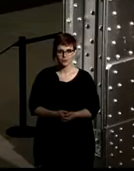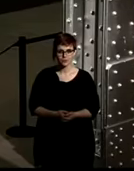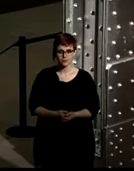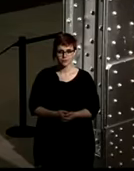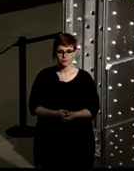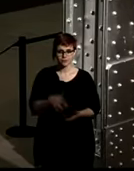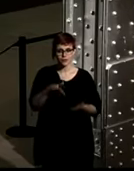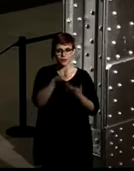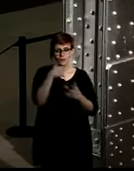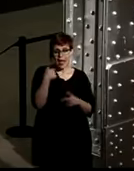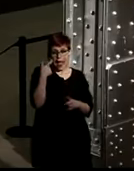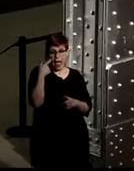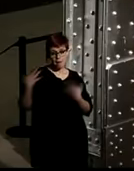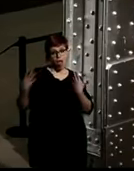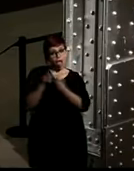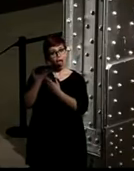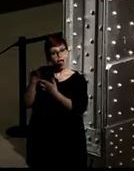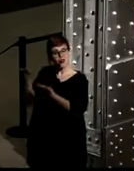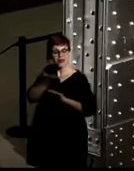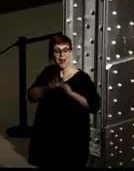¿Vas a subir a presentar la película conmigo?